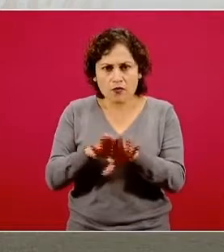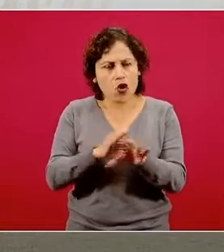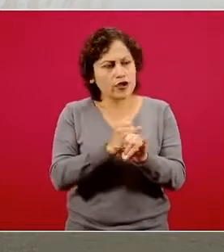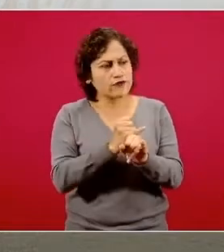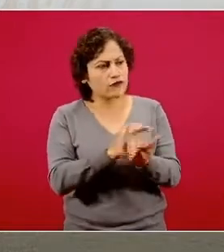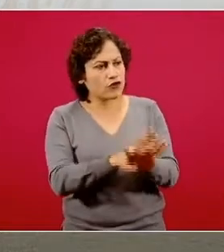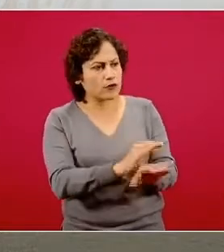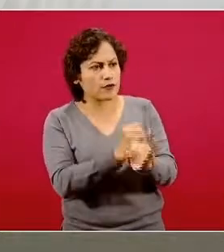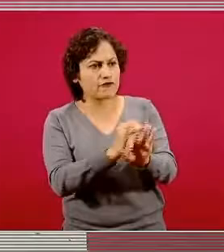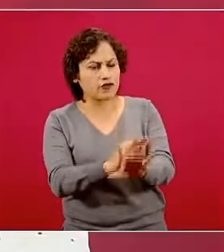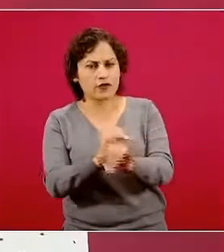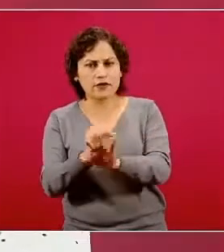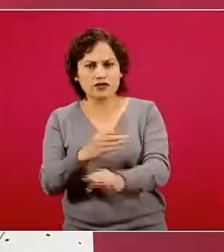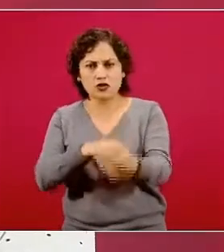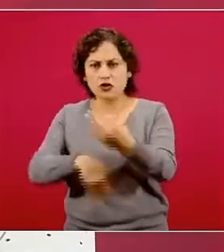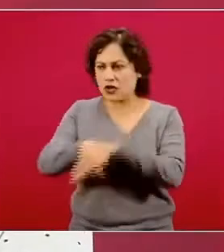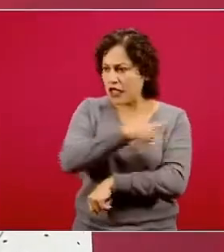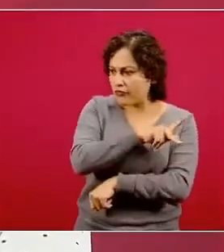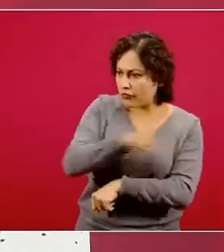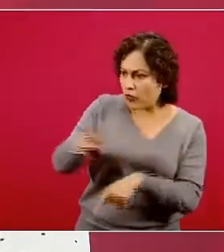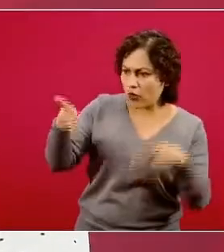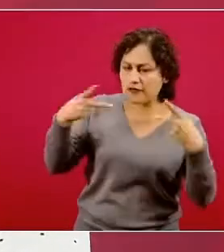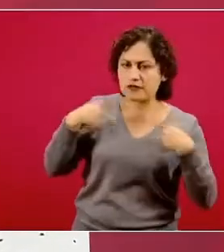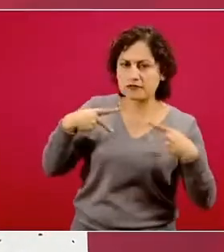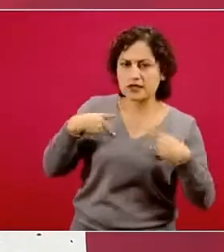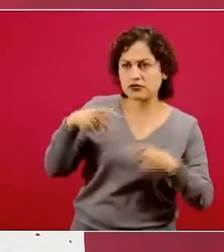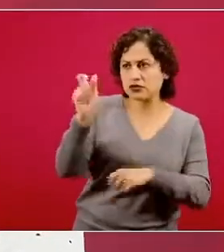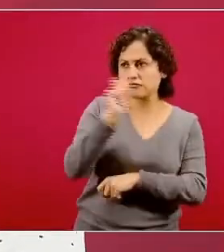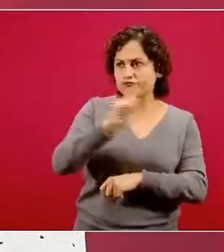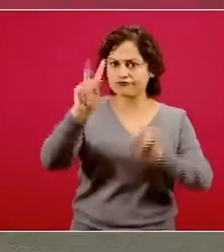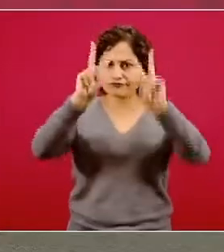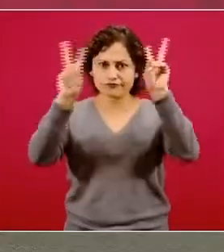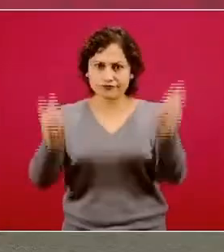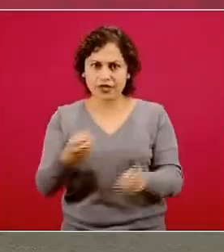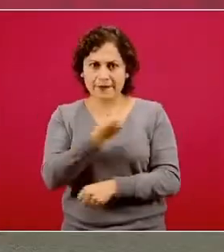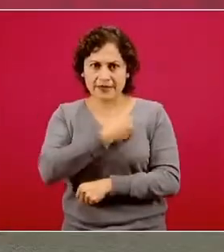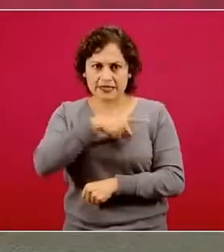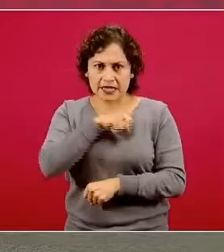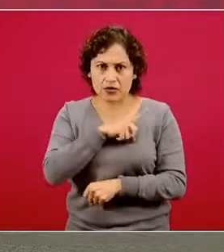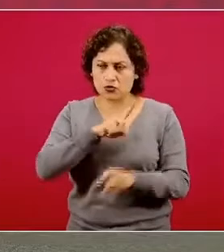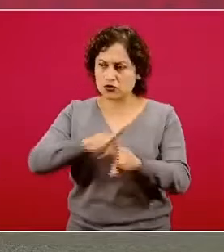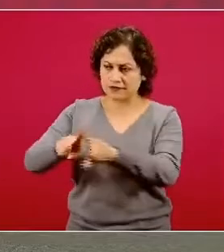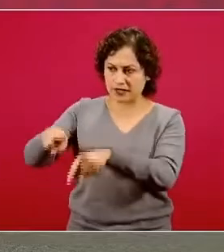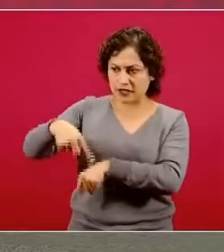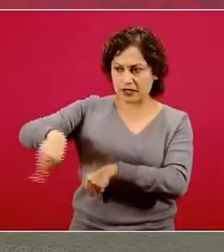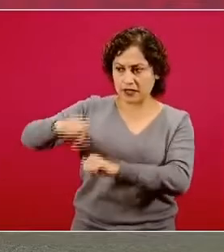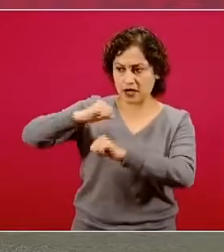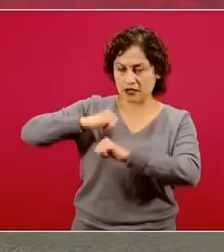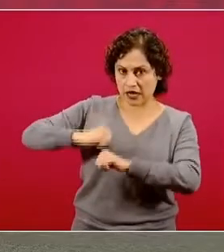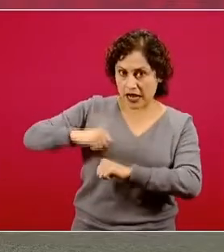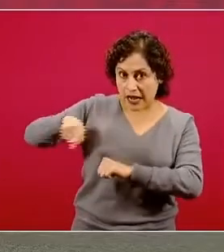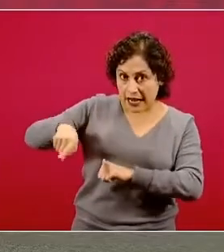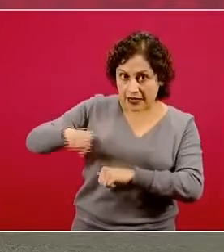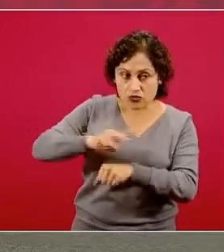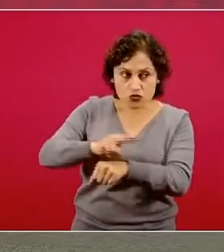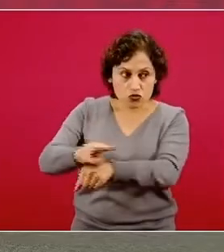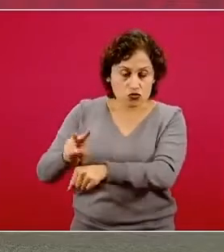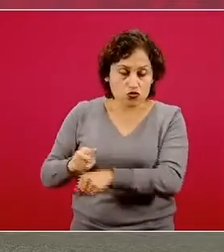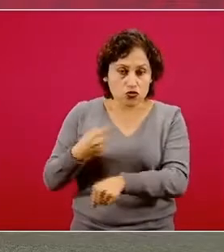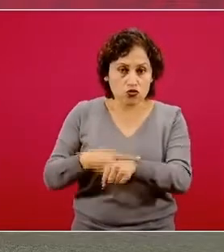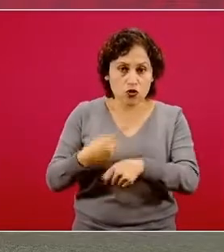las y los profesionales de la salud, de la epidemiología en nuestro país, a los que les damos las gracias por su extraordinario